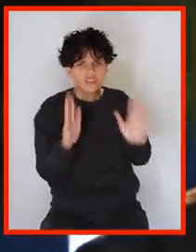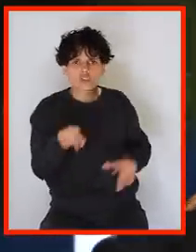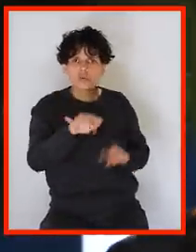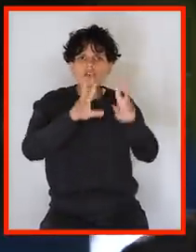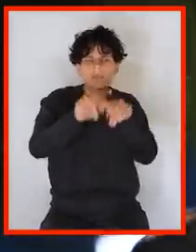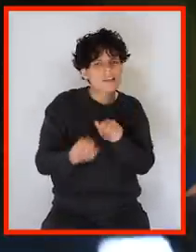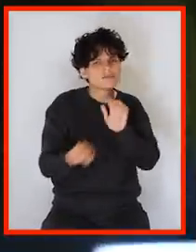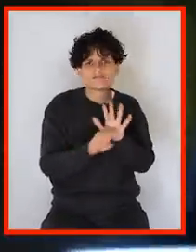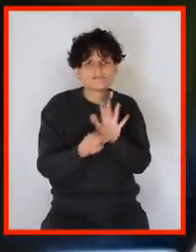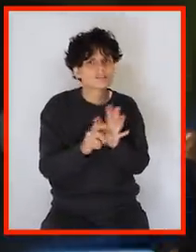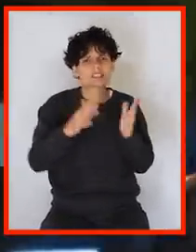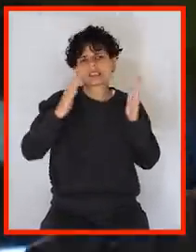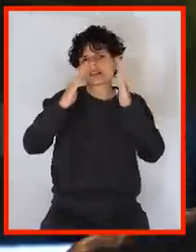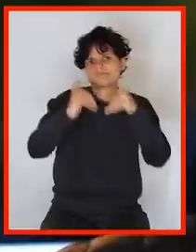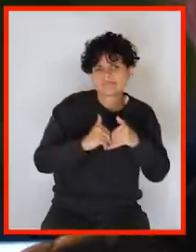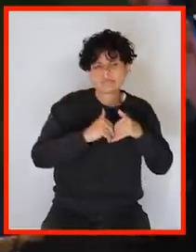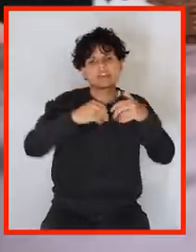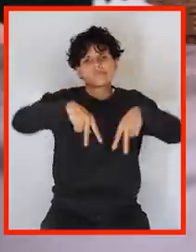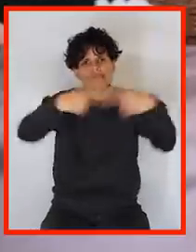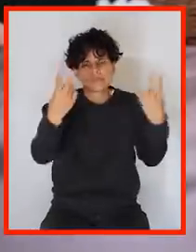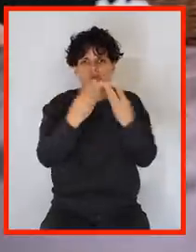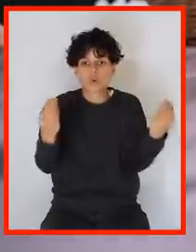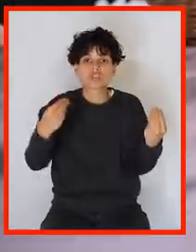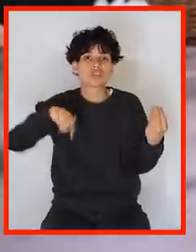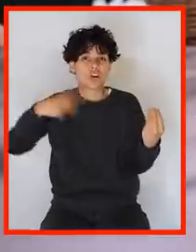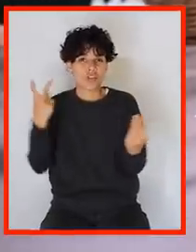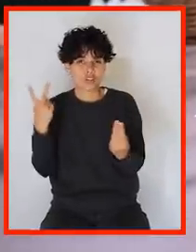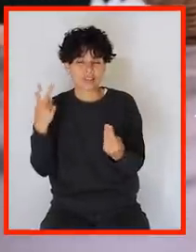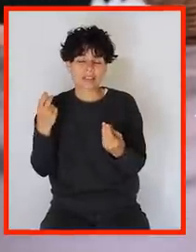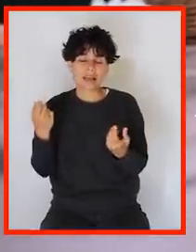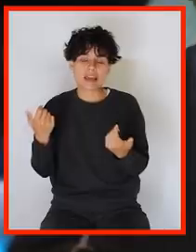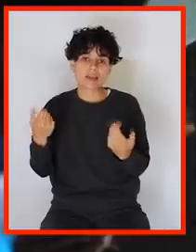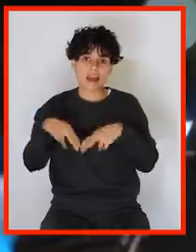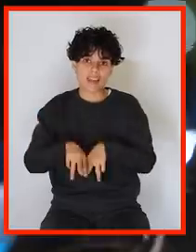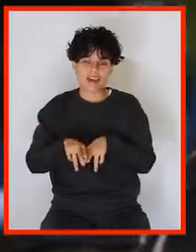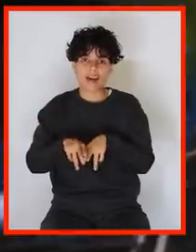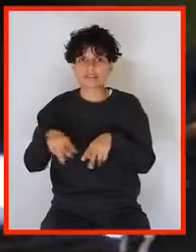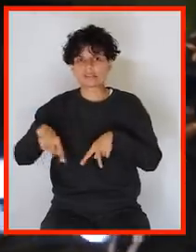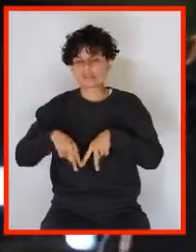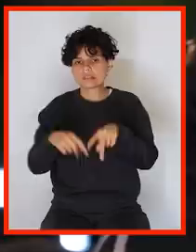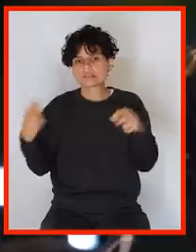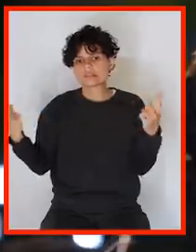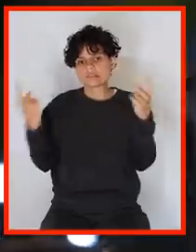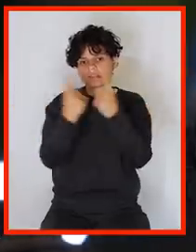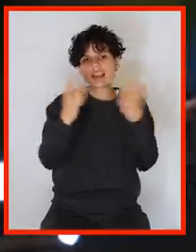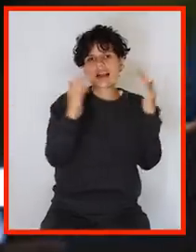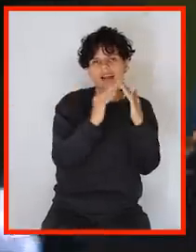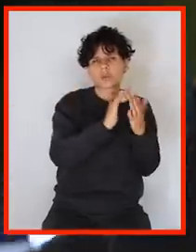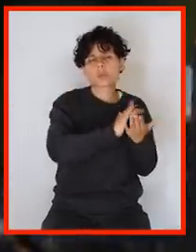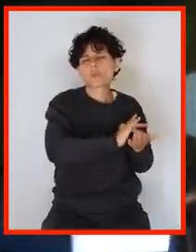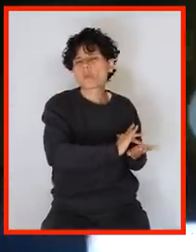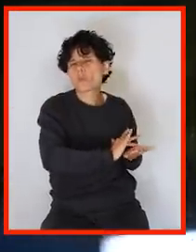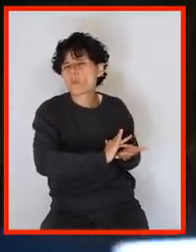tu familia la pasó mal, porque nosotros con mi pareja que está allá, cuando empezamos como a vivir juntos bien con la familia, nosotros, puta,